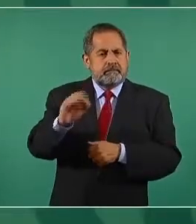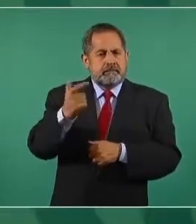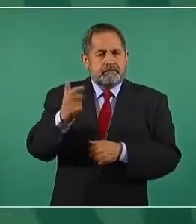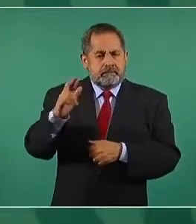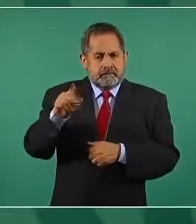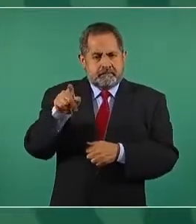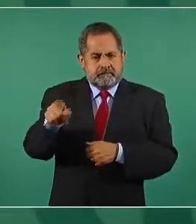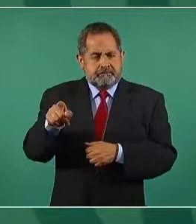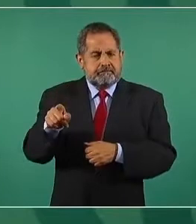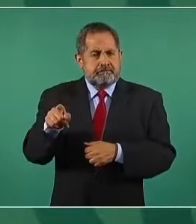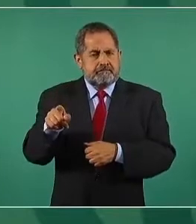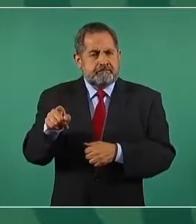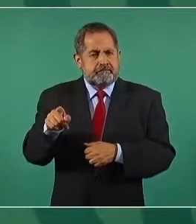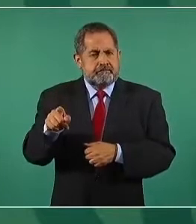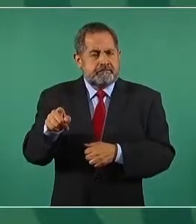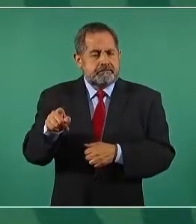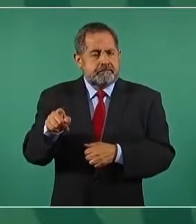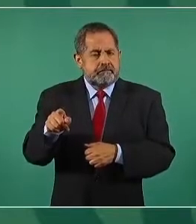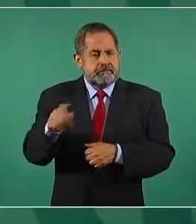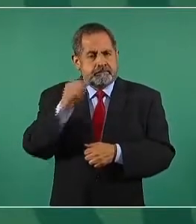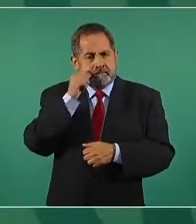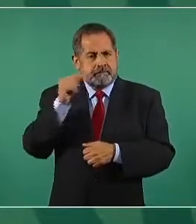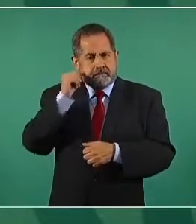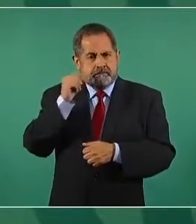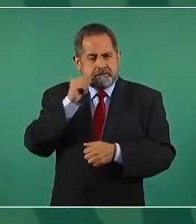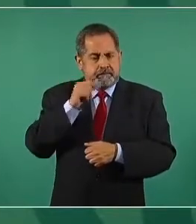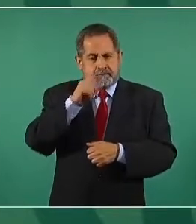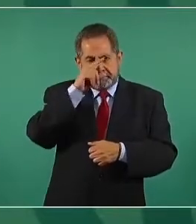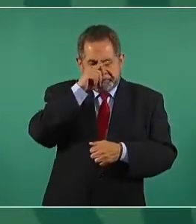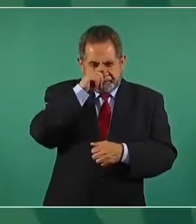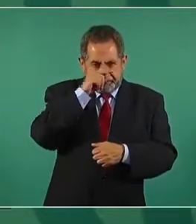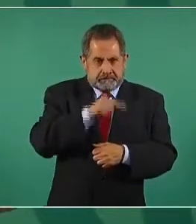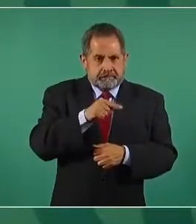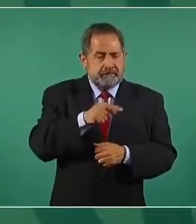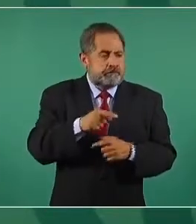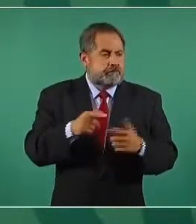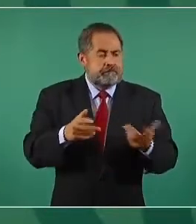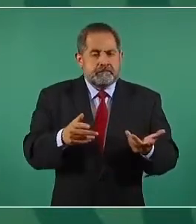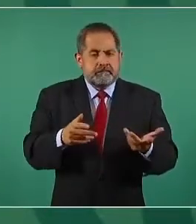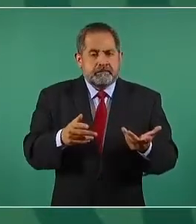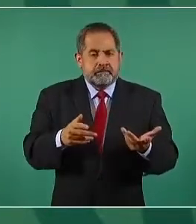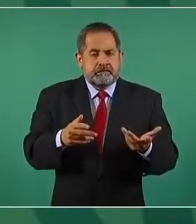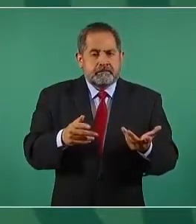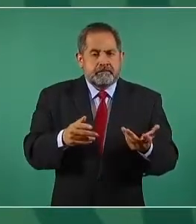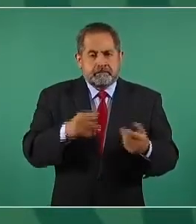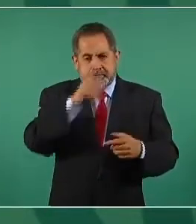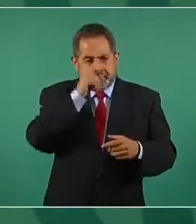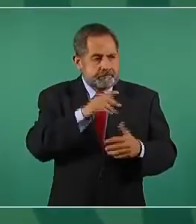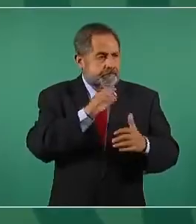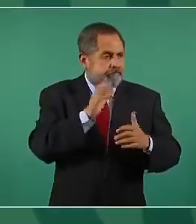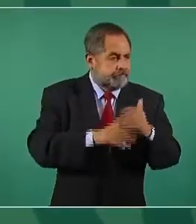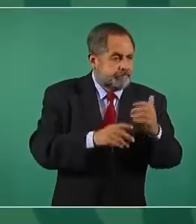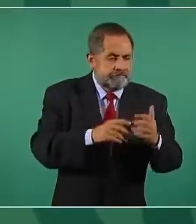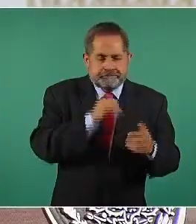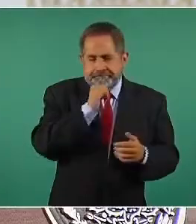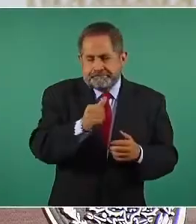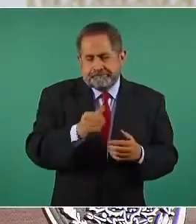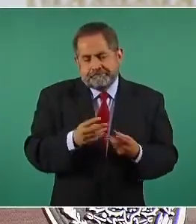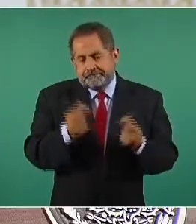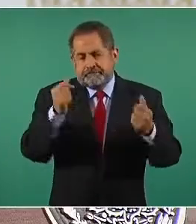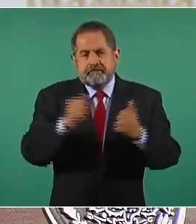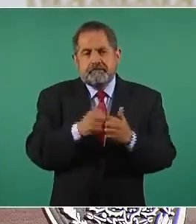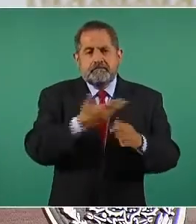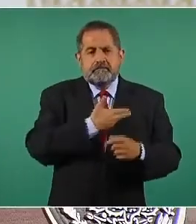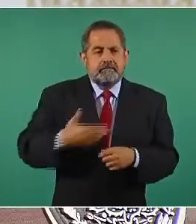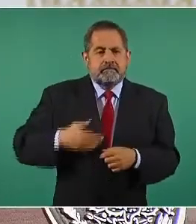reunión de ayer, que al final no se concretó, con el